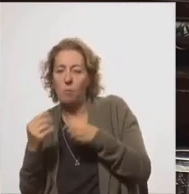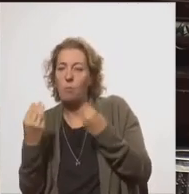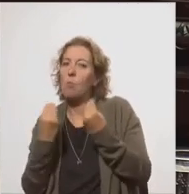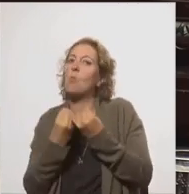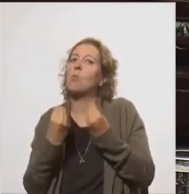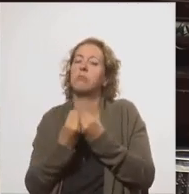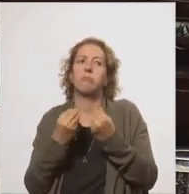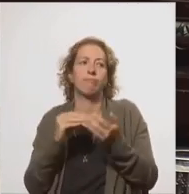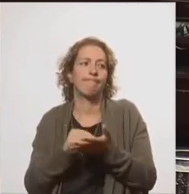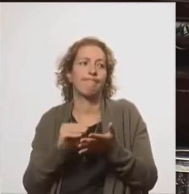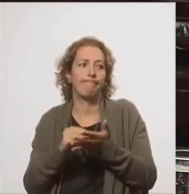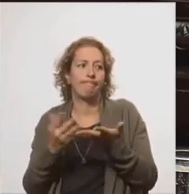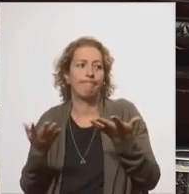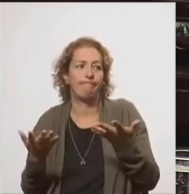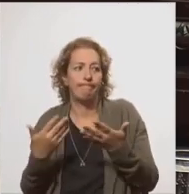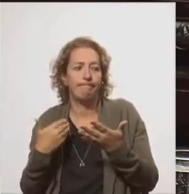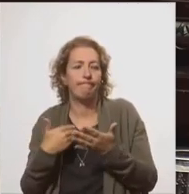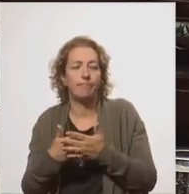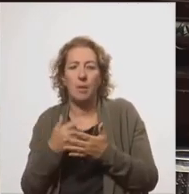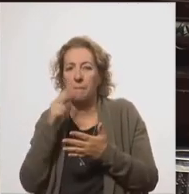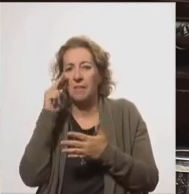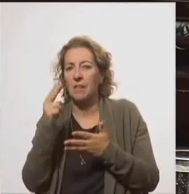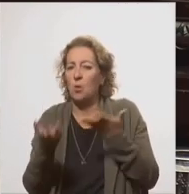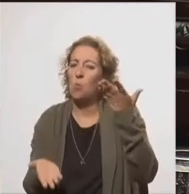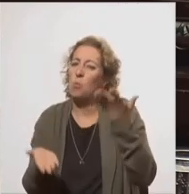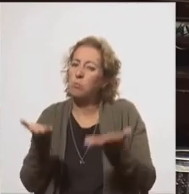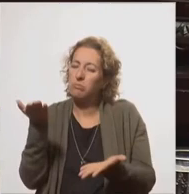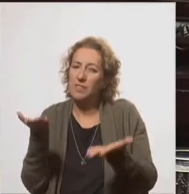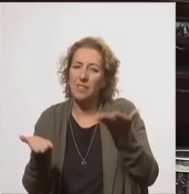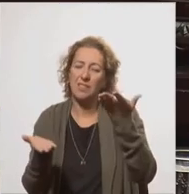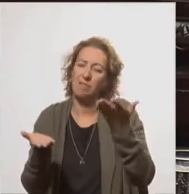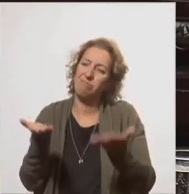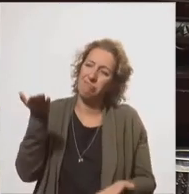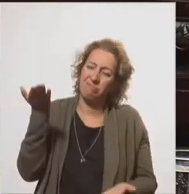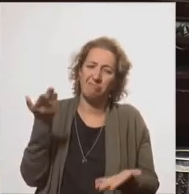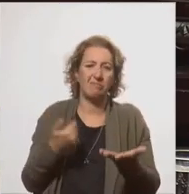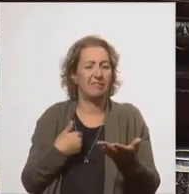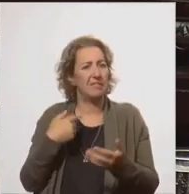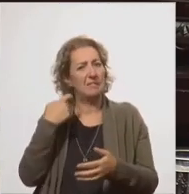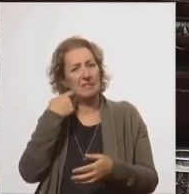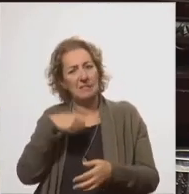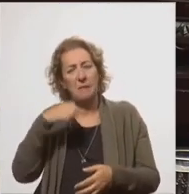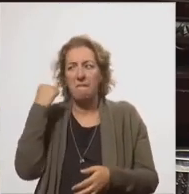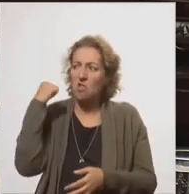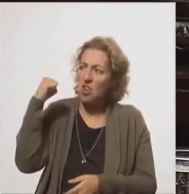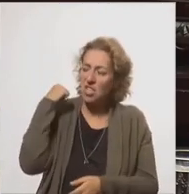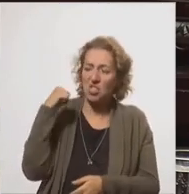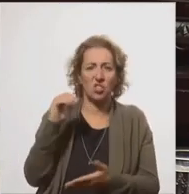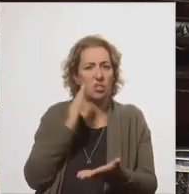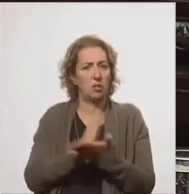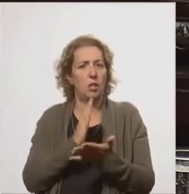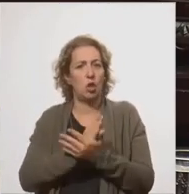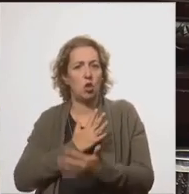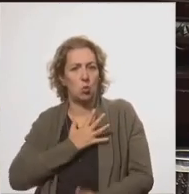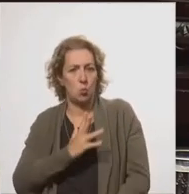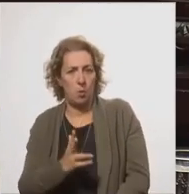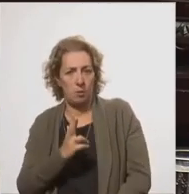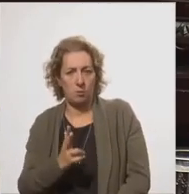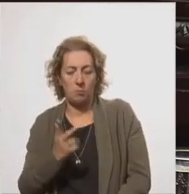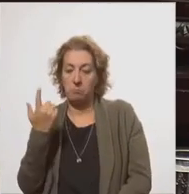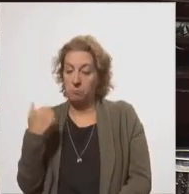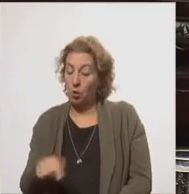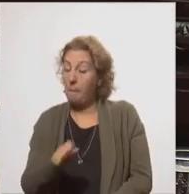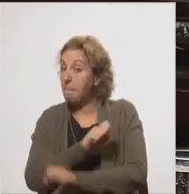veces me tocó muy de cerca ver las injusticias contra las violaciones sistemáticas de los derechos humanos, pero aún en las